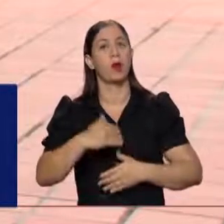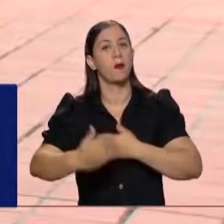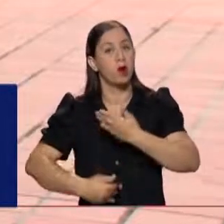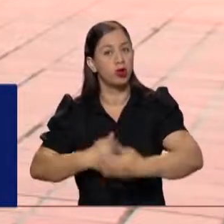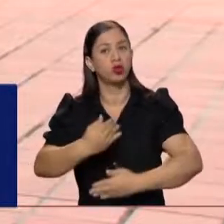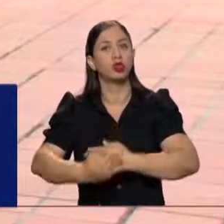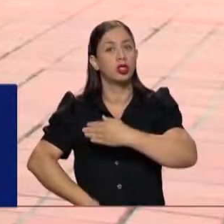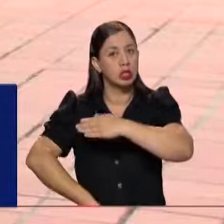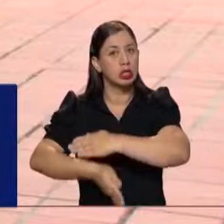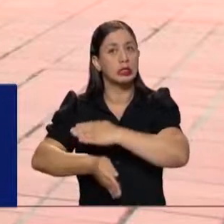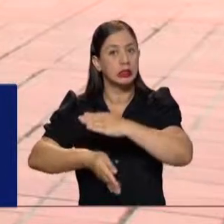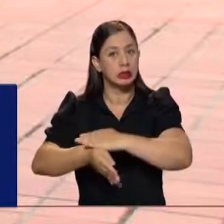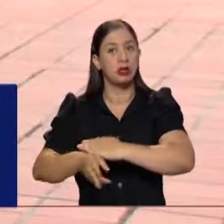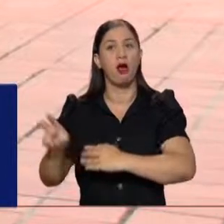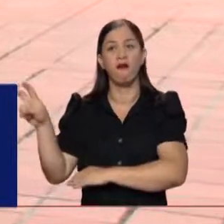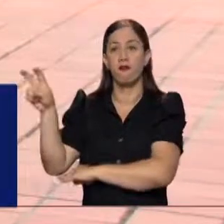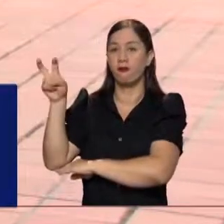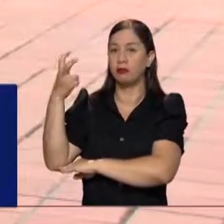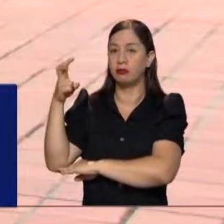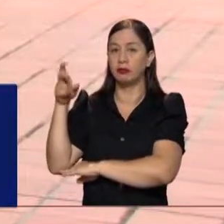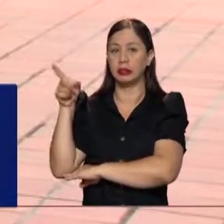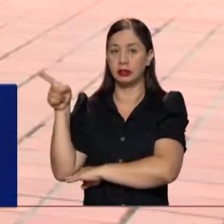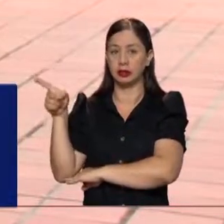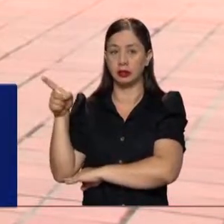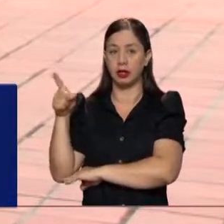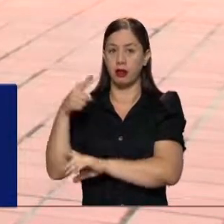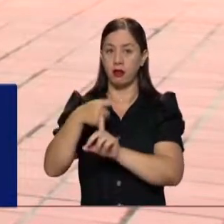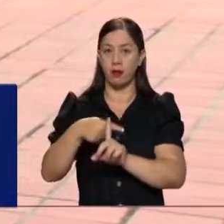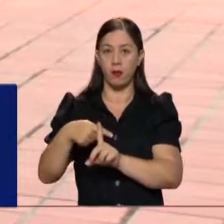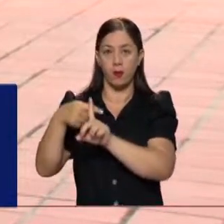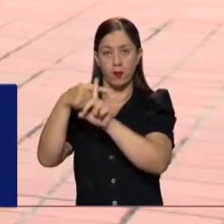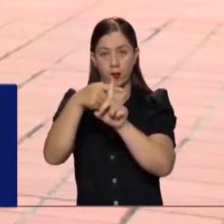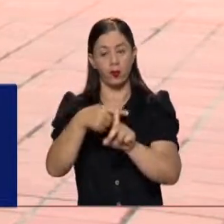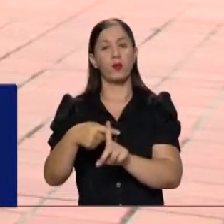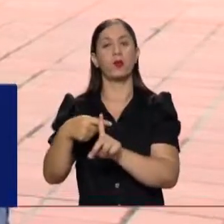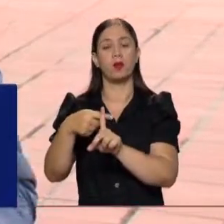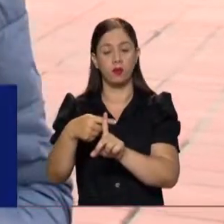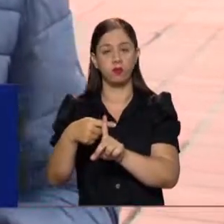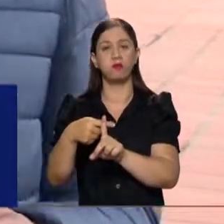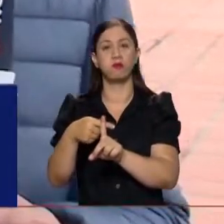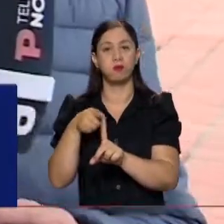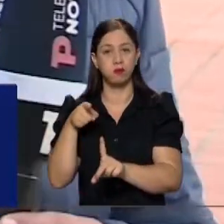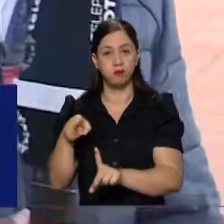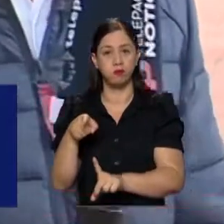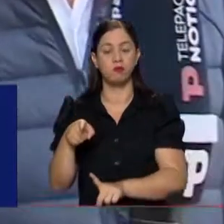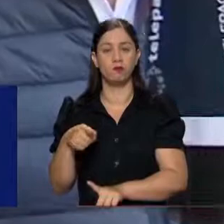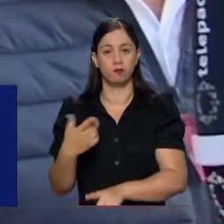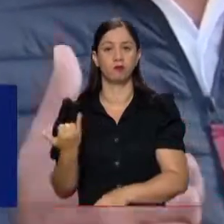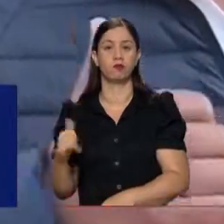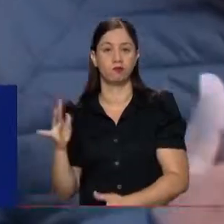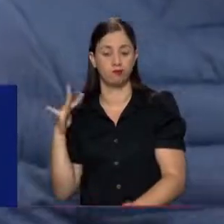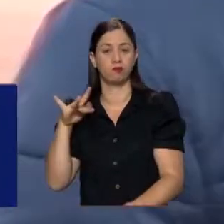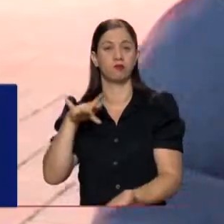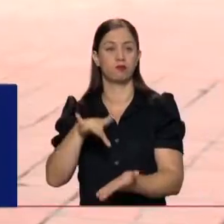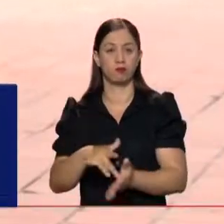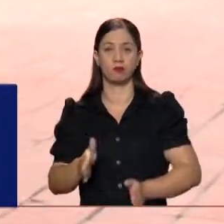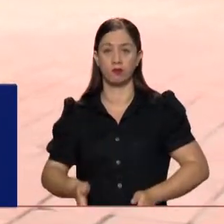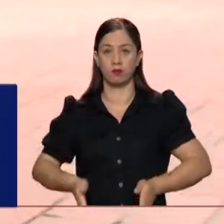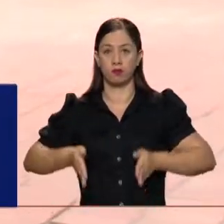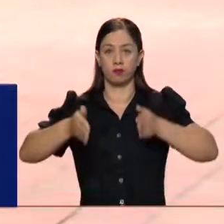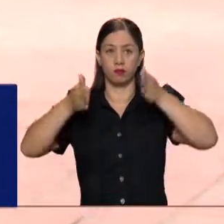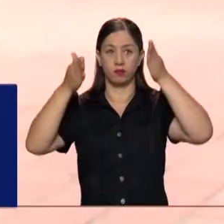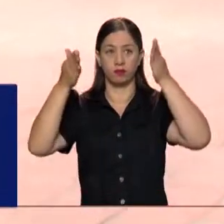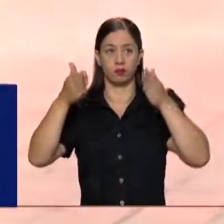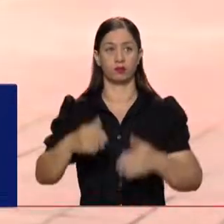ya funcionarios tanto de la Fiscalía como de la Procuraduría General de la Nación estuvieron hace algunas horas aquí en el edificio de las